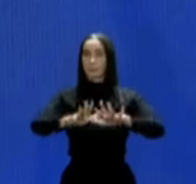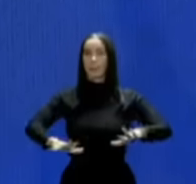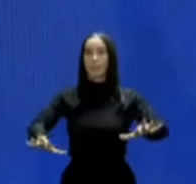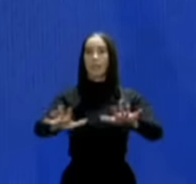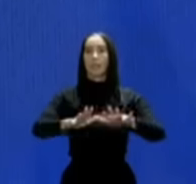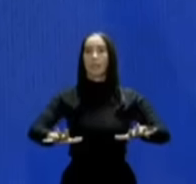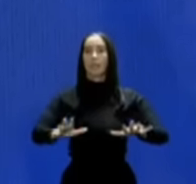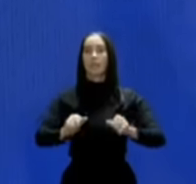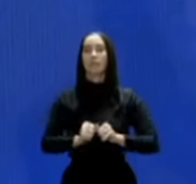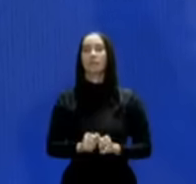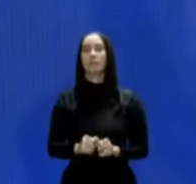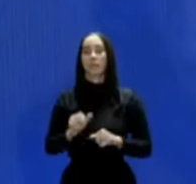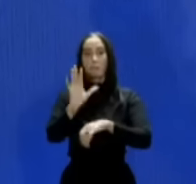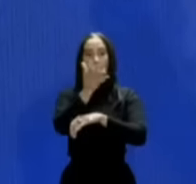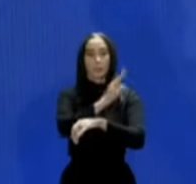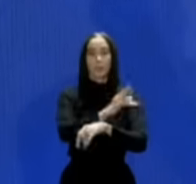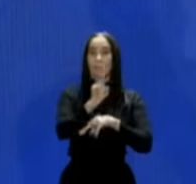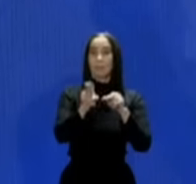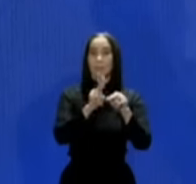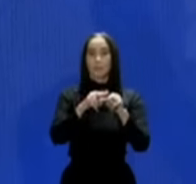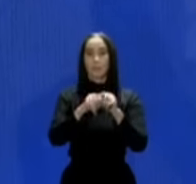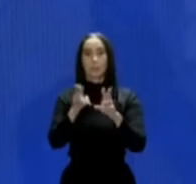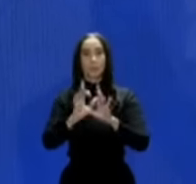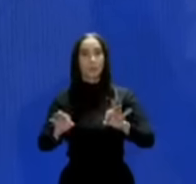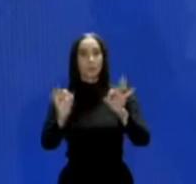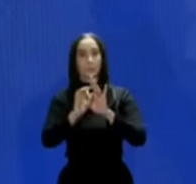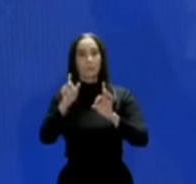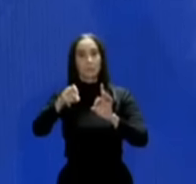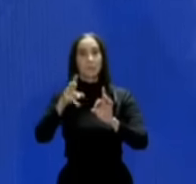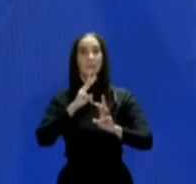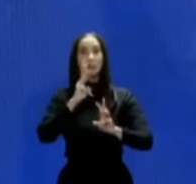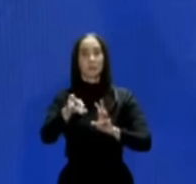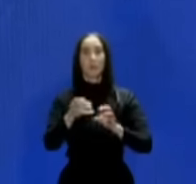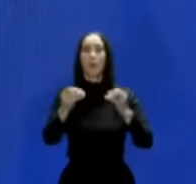áreas protegidas, parque nacional más importante del país. Señores, muchas gracias.